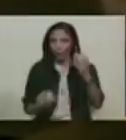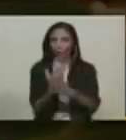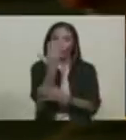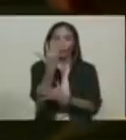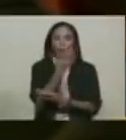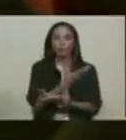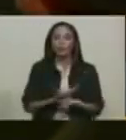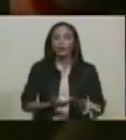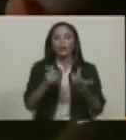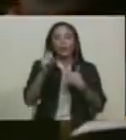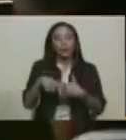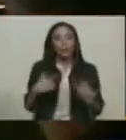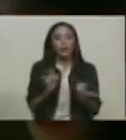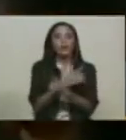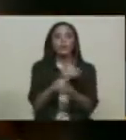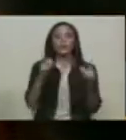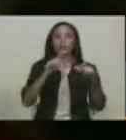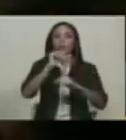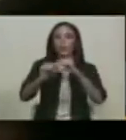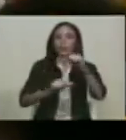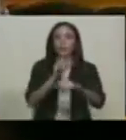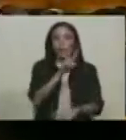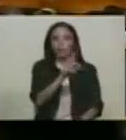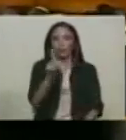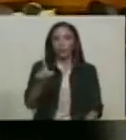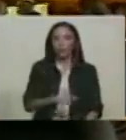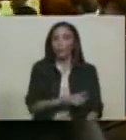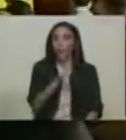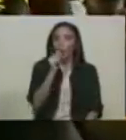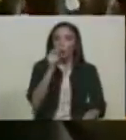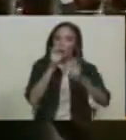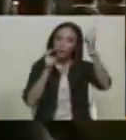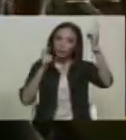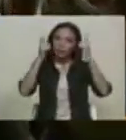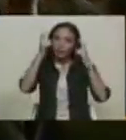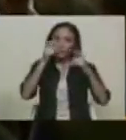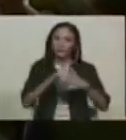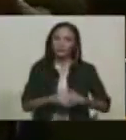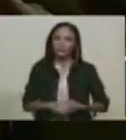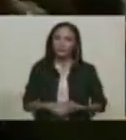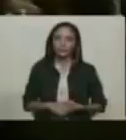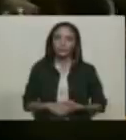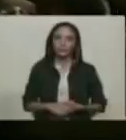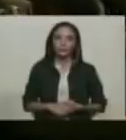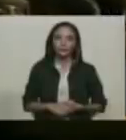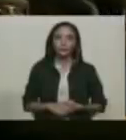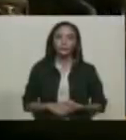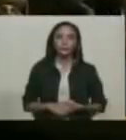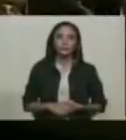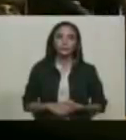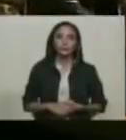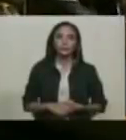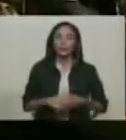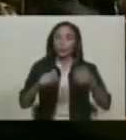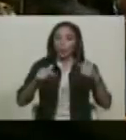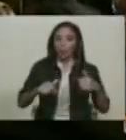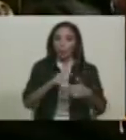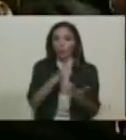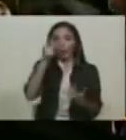también libertador del siglo XXI, nuestro comandante Hugo Chávez Frías. Hoy día de